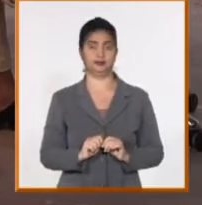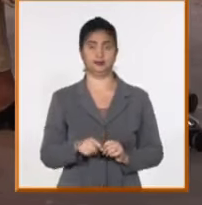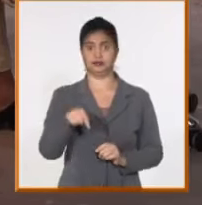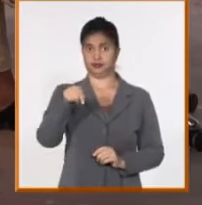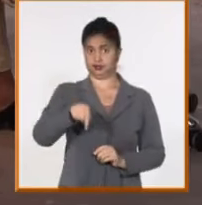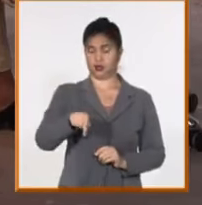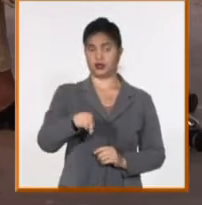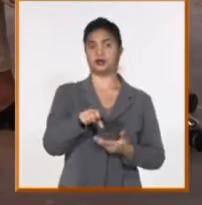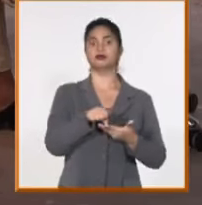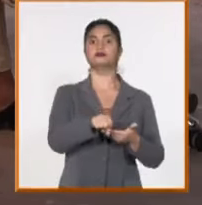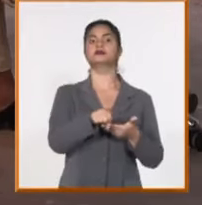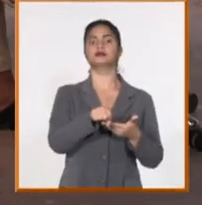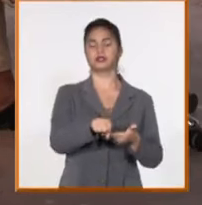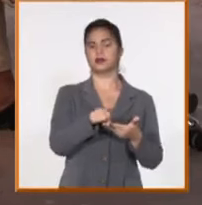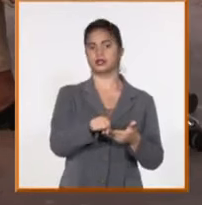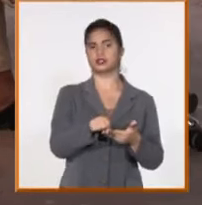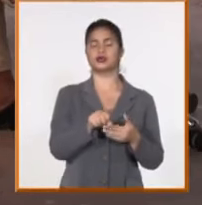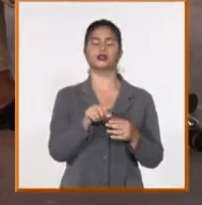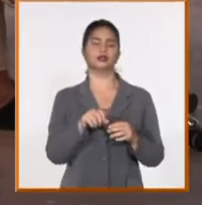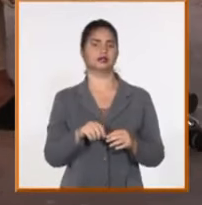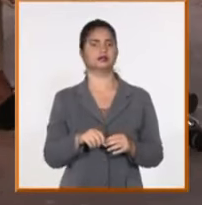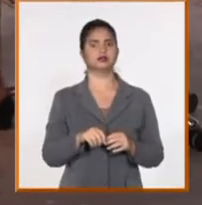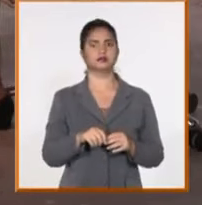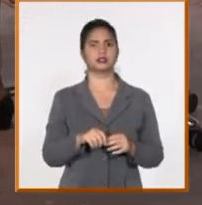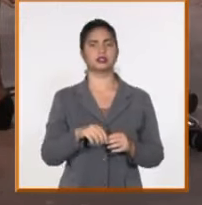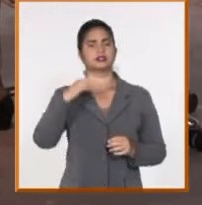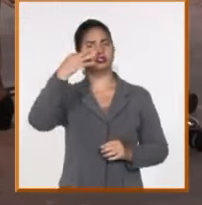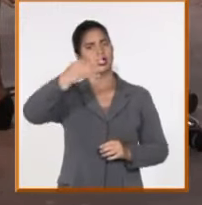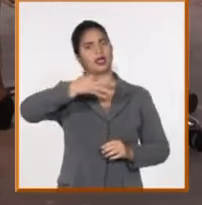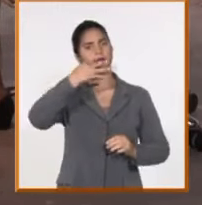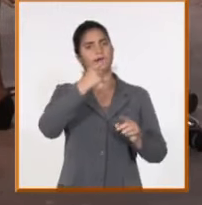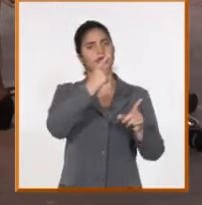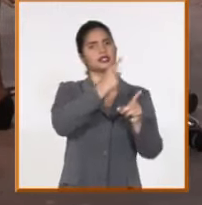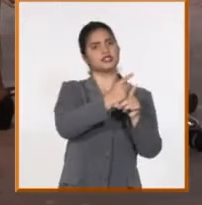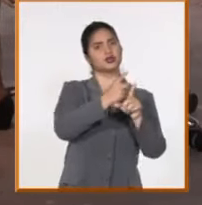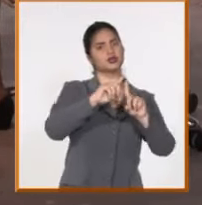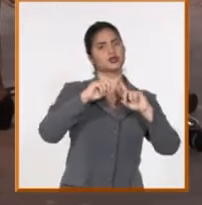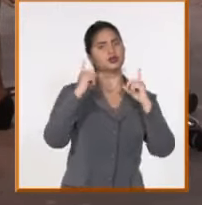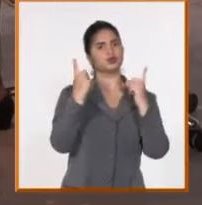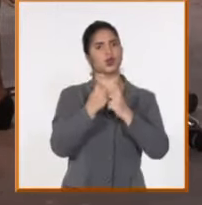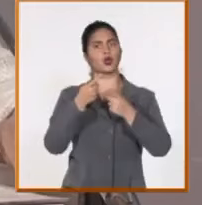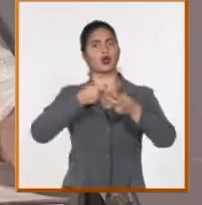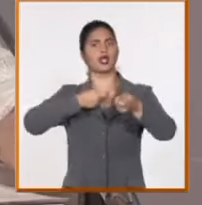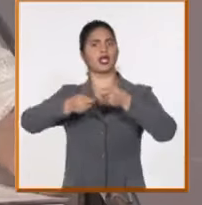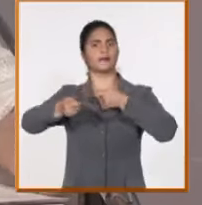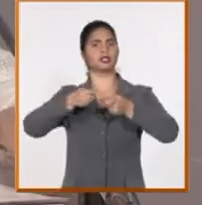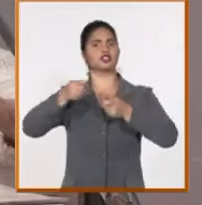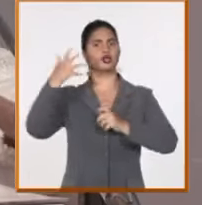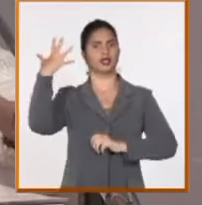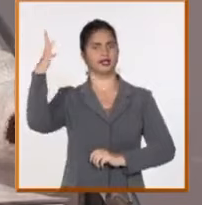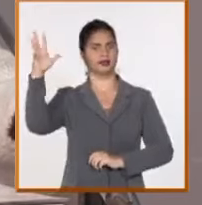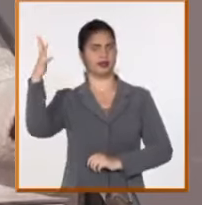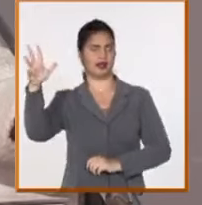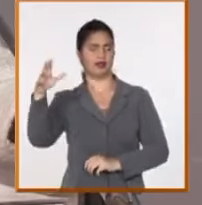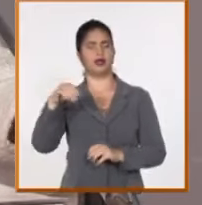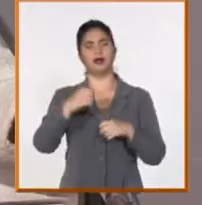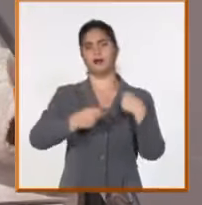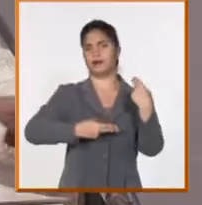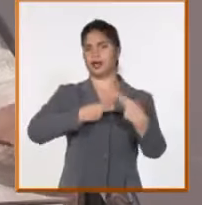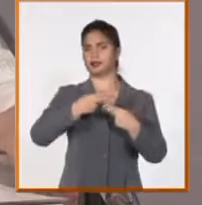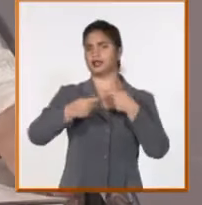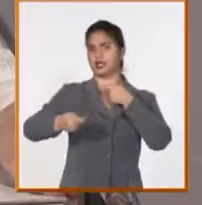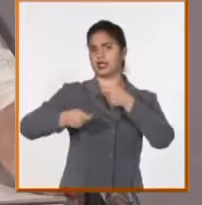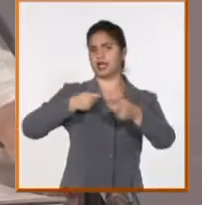estamos brindando de consultoría y asesoría en todo lo que es la rama de la inversión extranjera para la conformación de